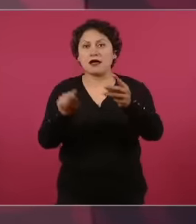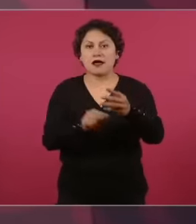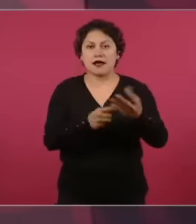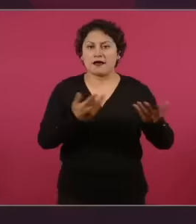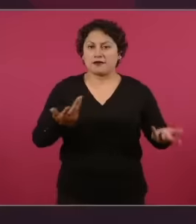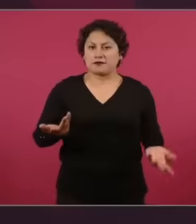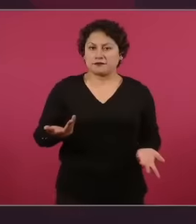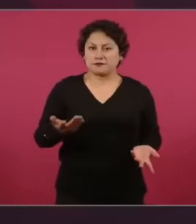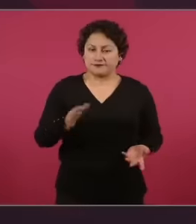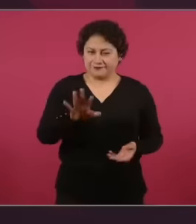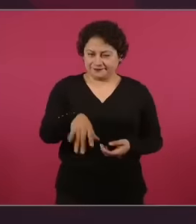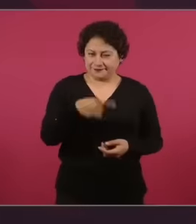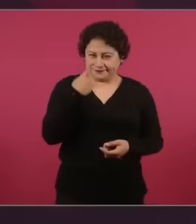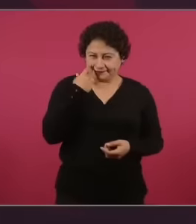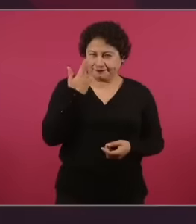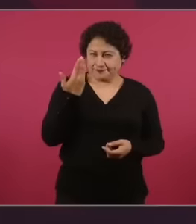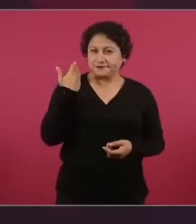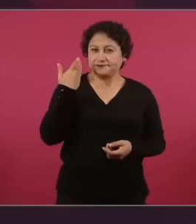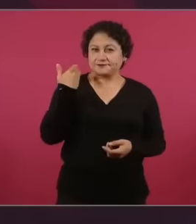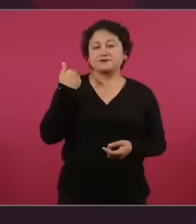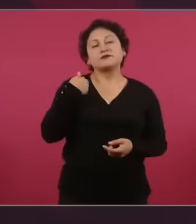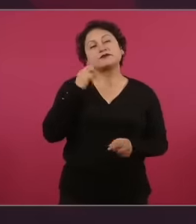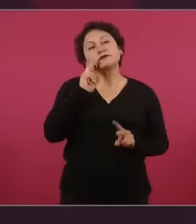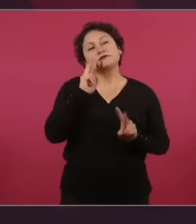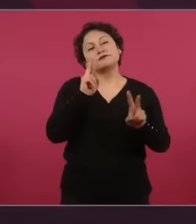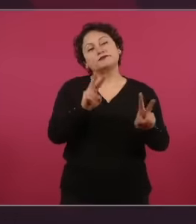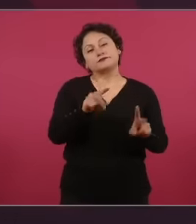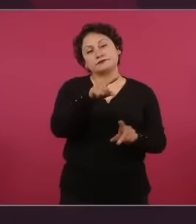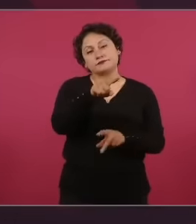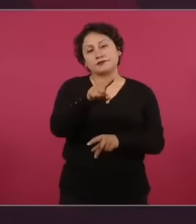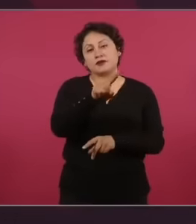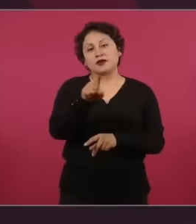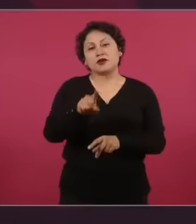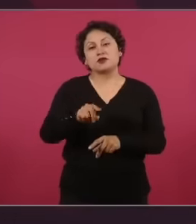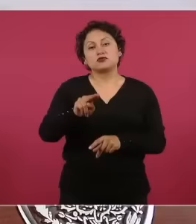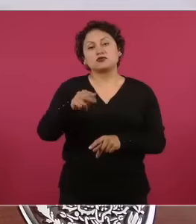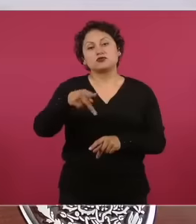Estaba yo viendo a Zuckerman,